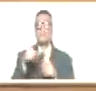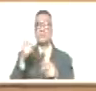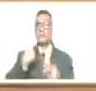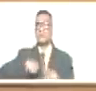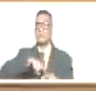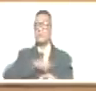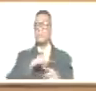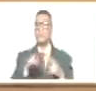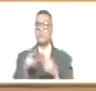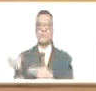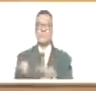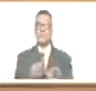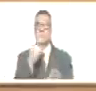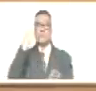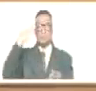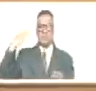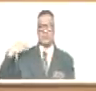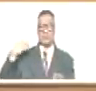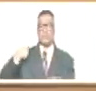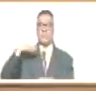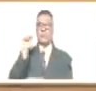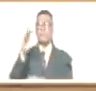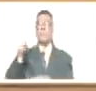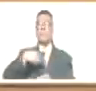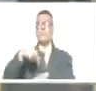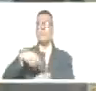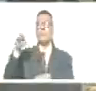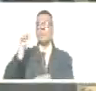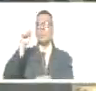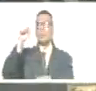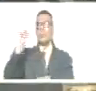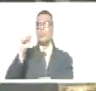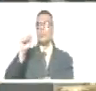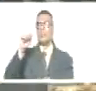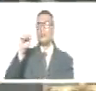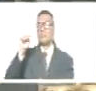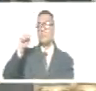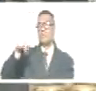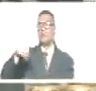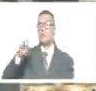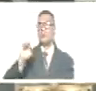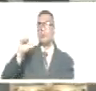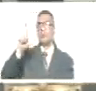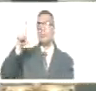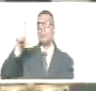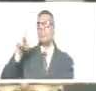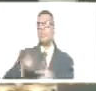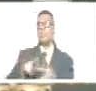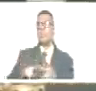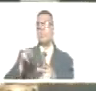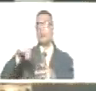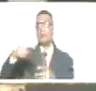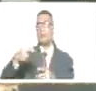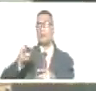invitados de honor de la Asamblea Nacional, Samuel Pino, que es un niño con trastorno del espectro autista, Miguel España,